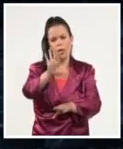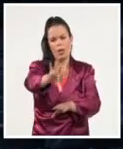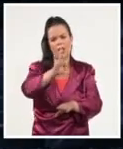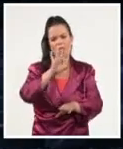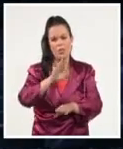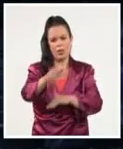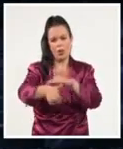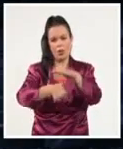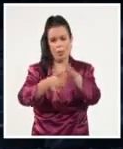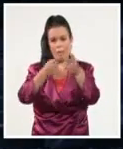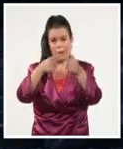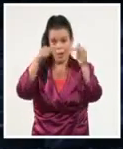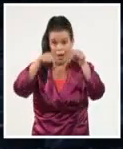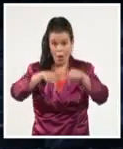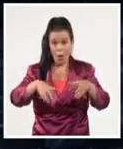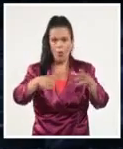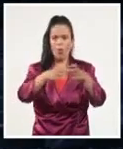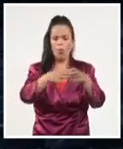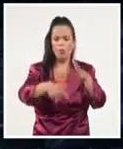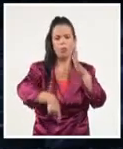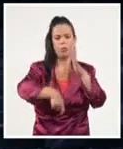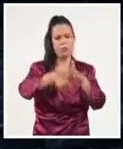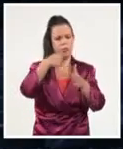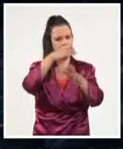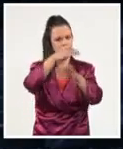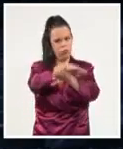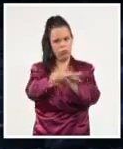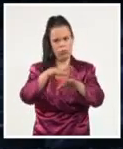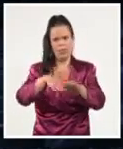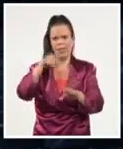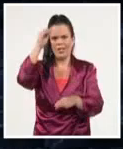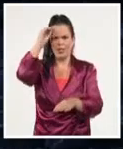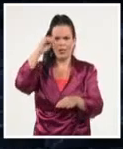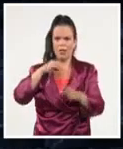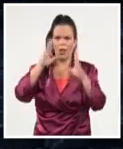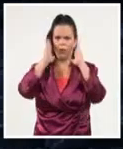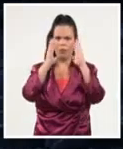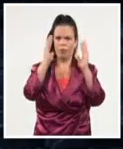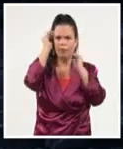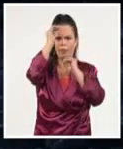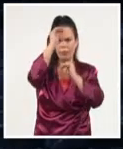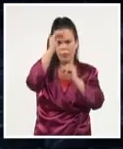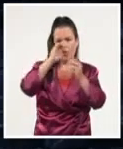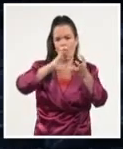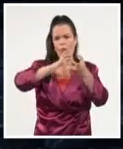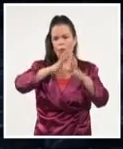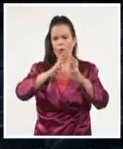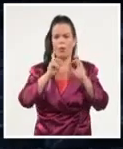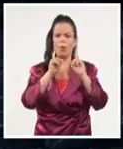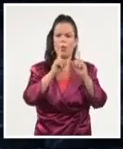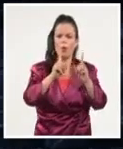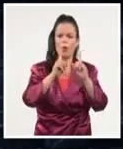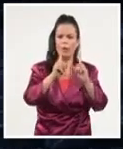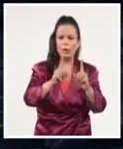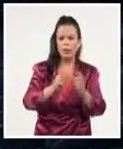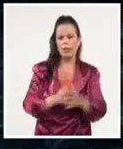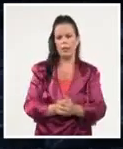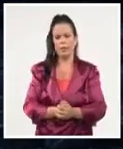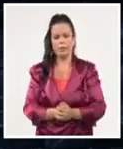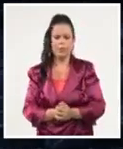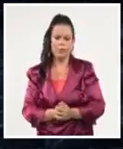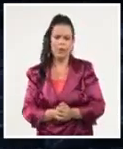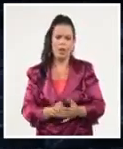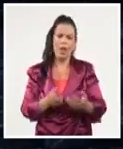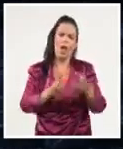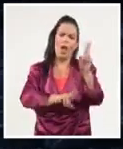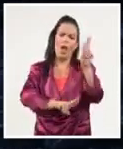bien definidos con bastante anterioridad y segmentados, digamos que ideológicamente, en izquierda, centro, derecha, aunque la